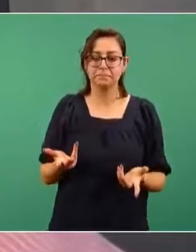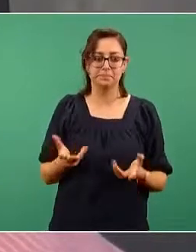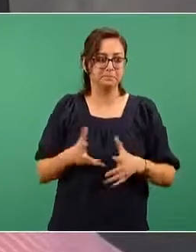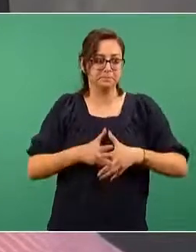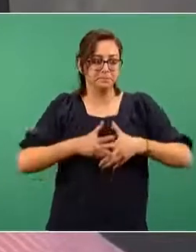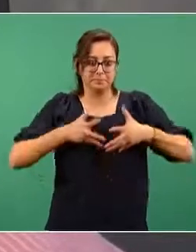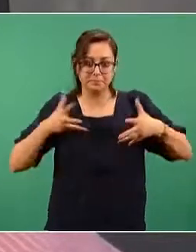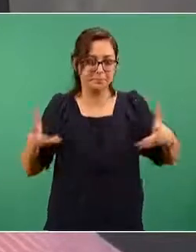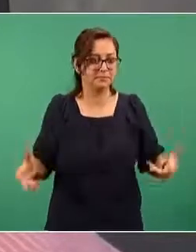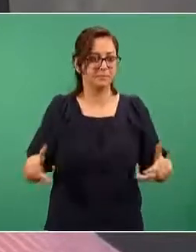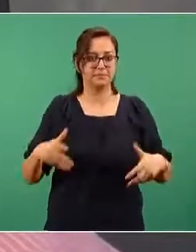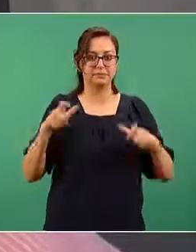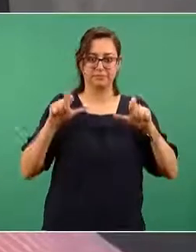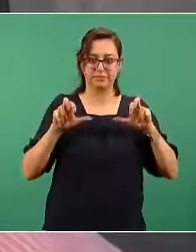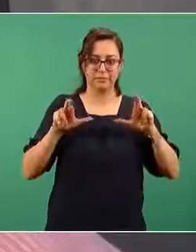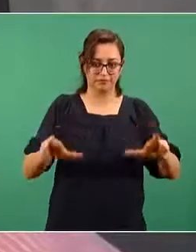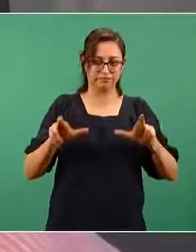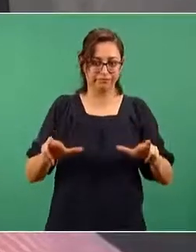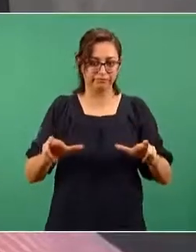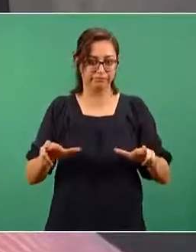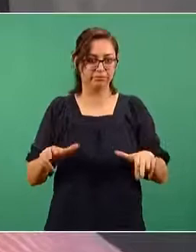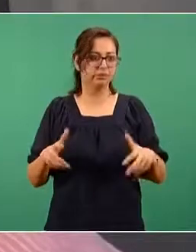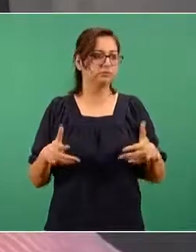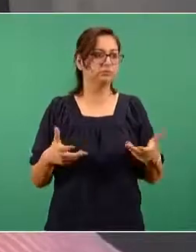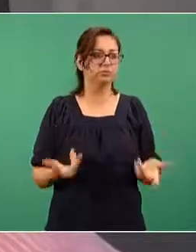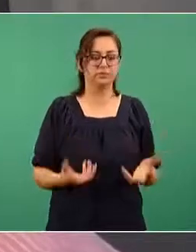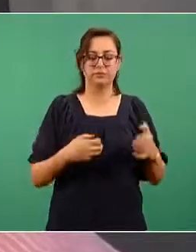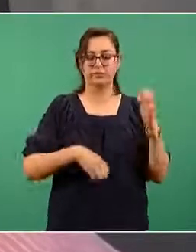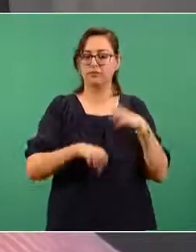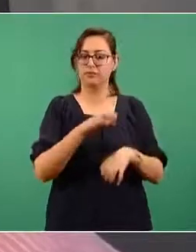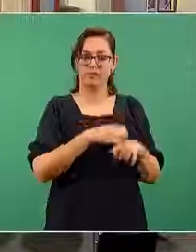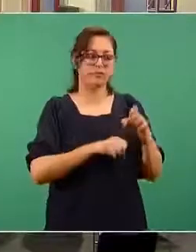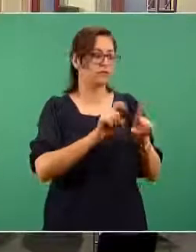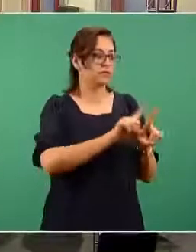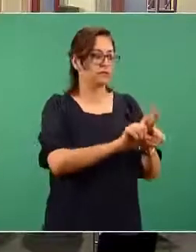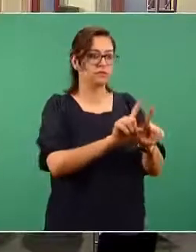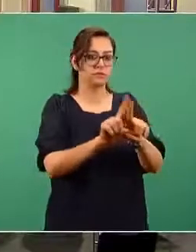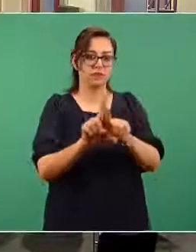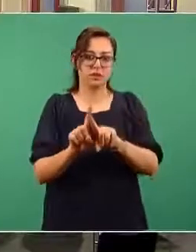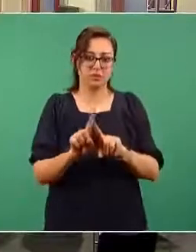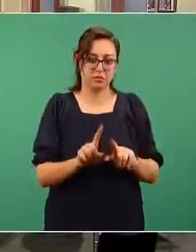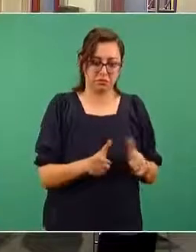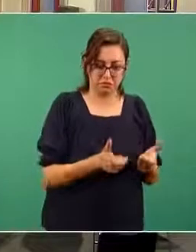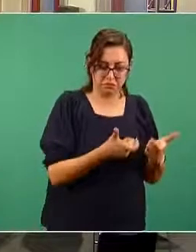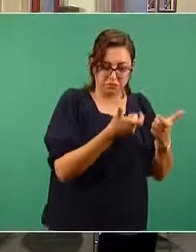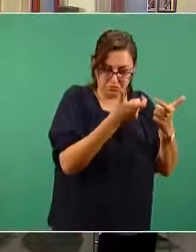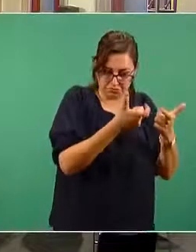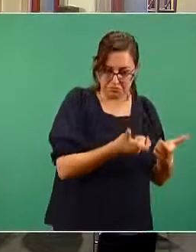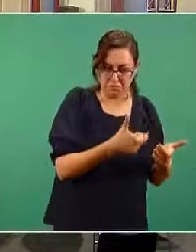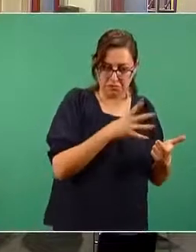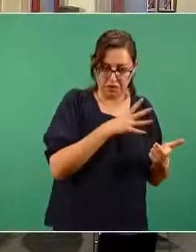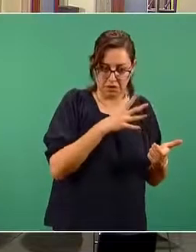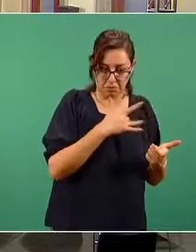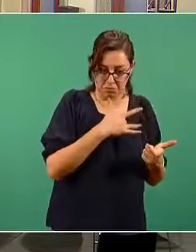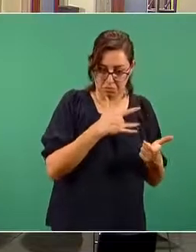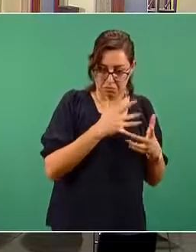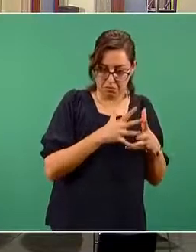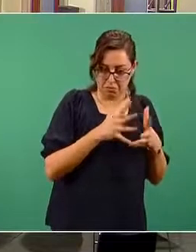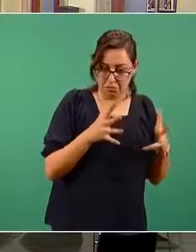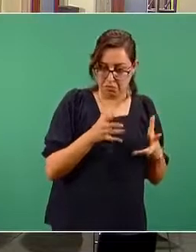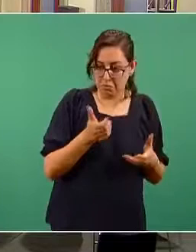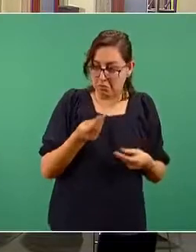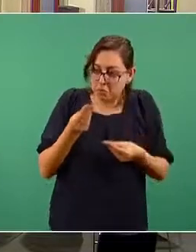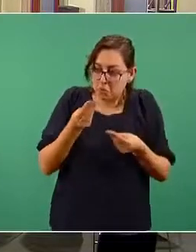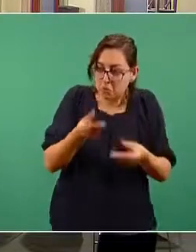enormes sumas de dinero que tienen en distintas empresas y en capital neto, y realmente la filantropía es